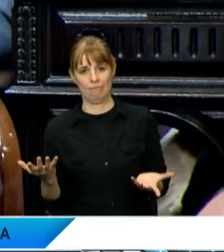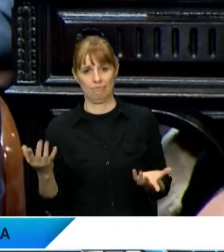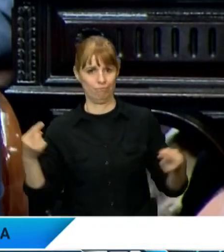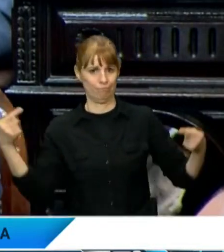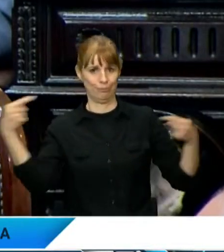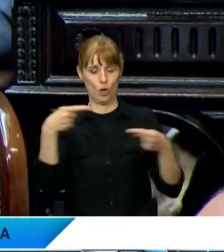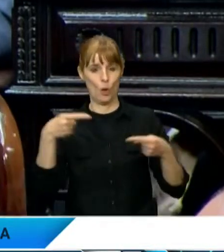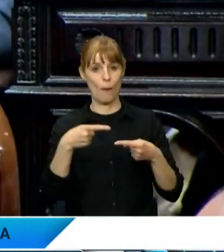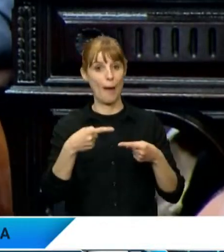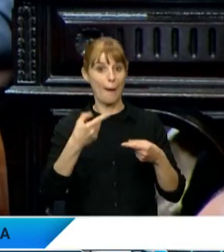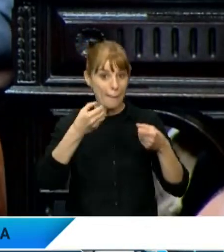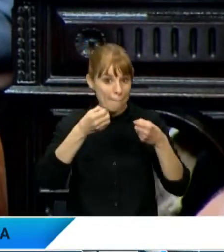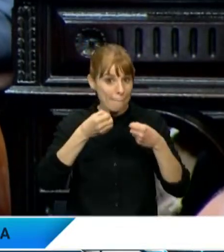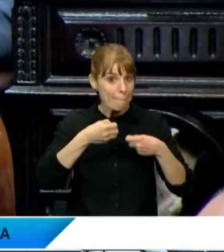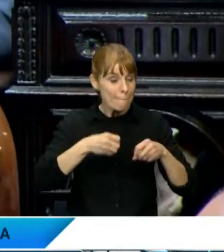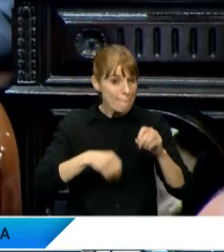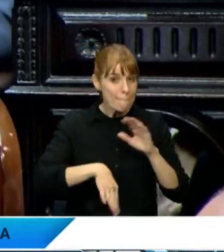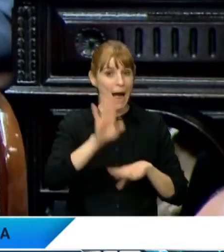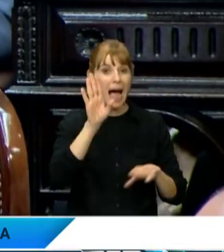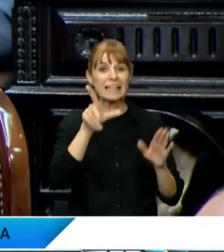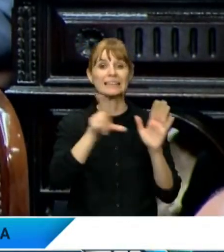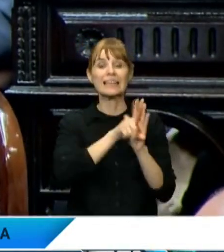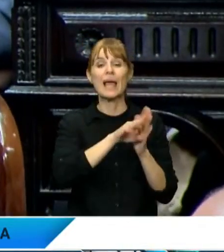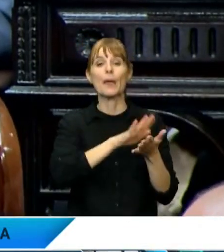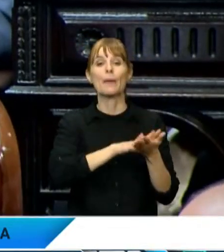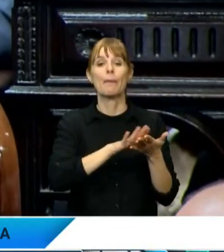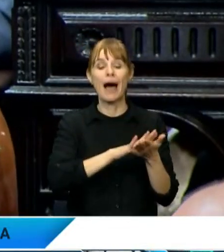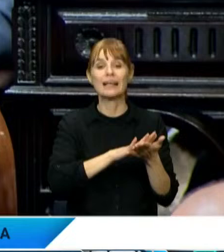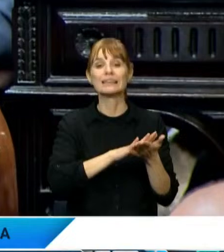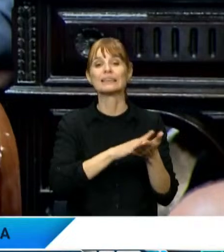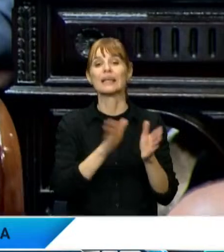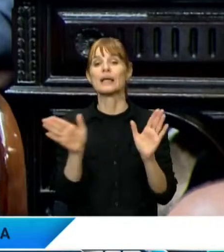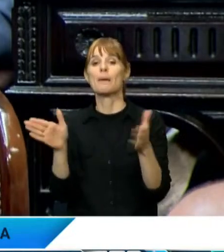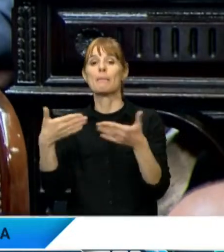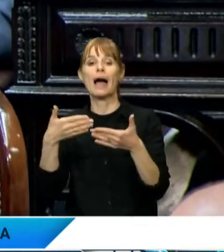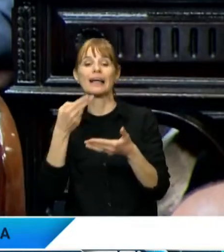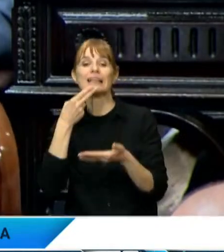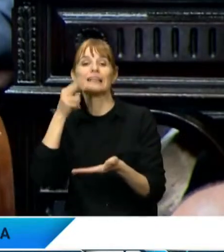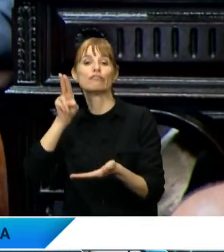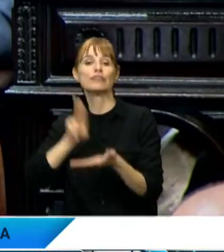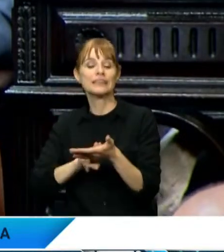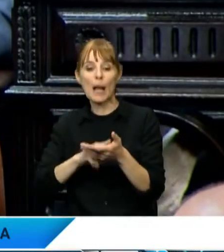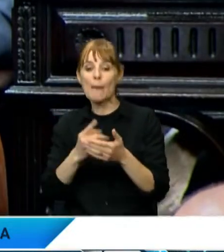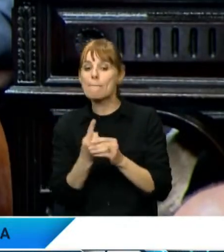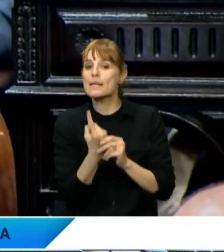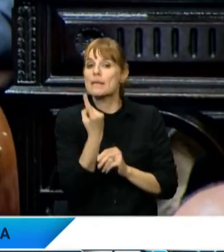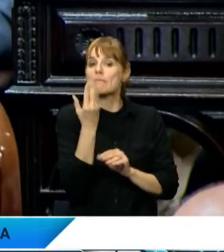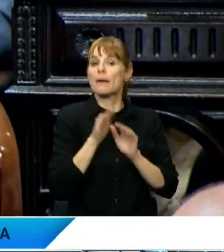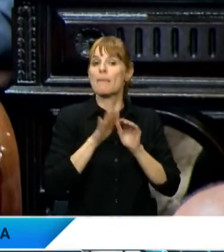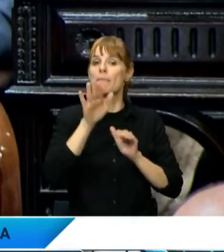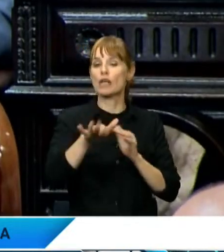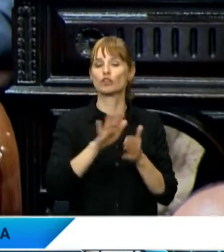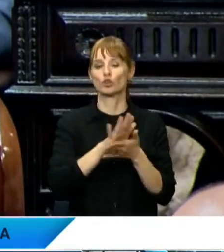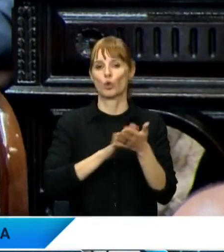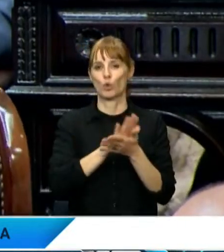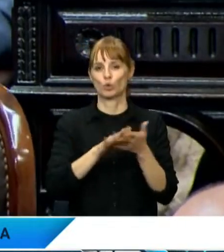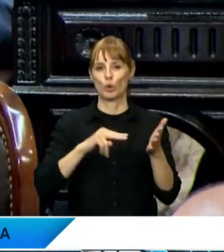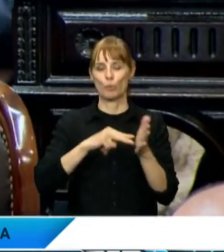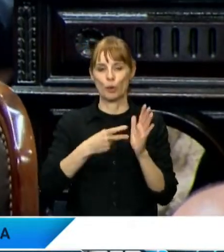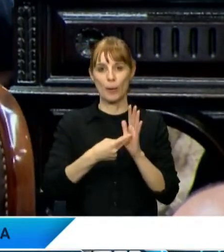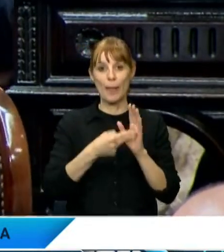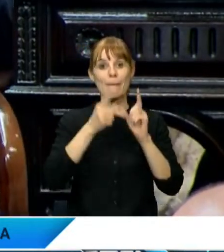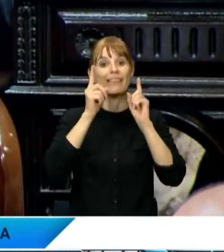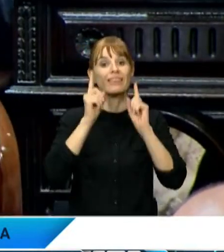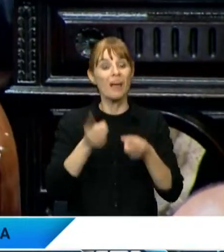Precisamente la ley de bases y la ley de medidas fiscales será un primer paso para resolver esos problemas. Será también